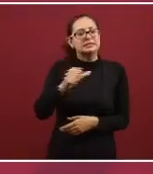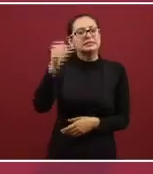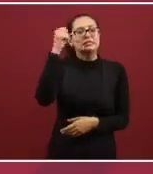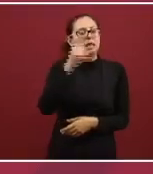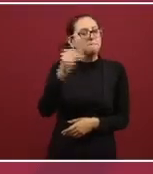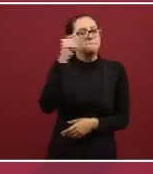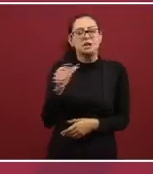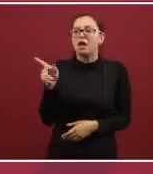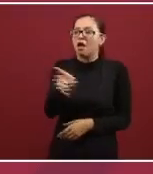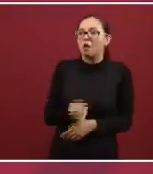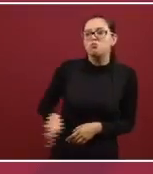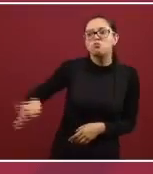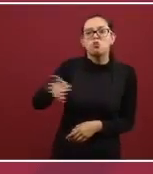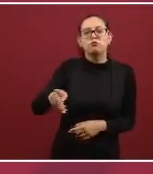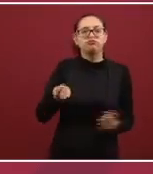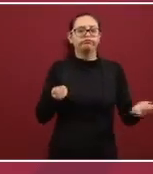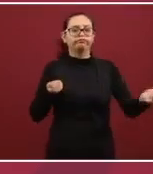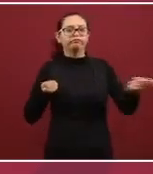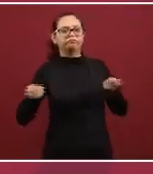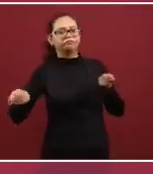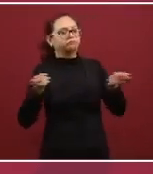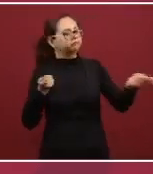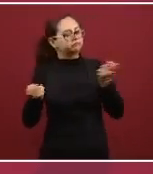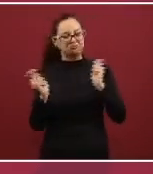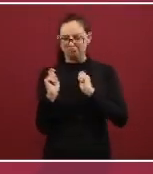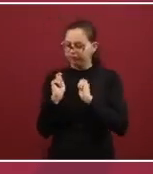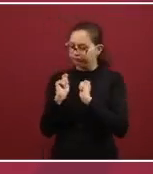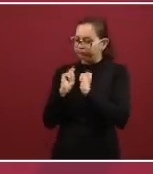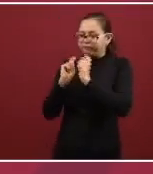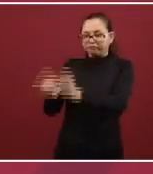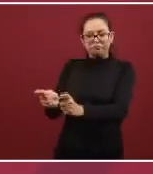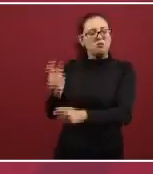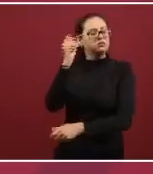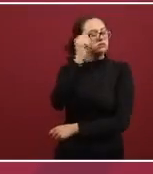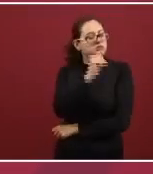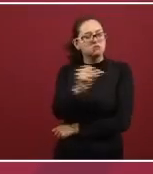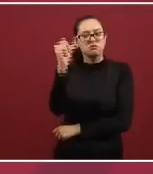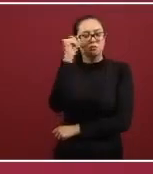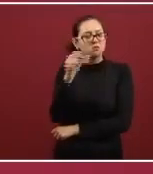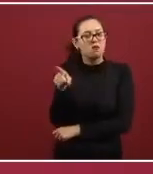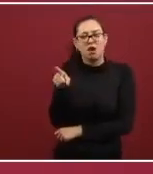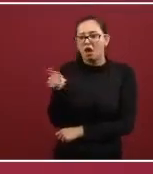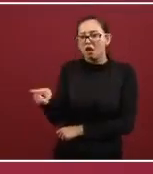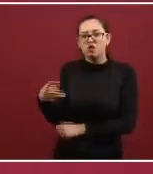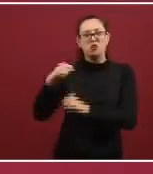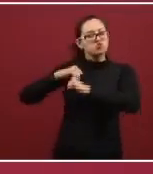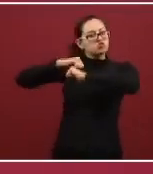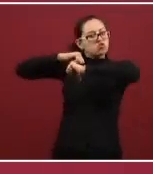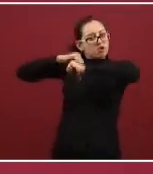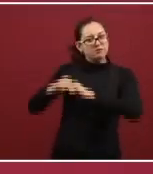riendas del poder en sus manos el pueblo,